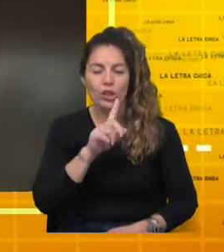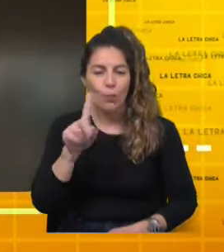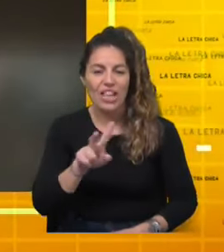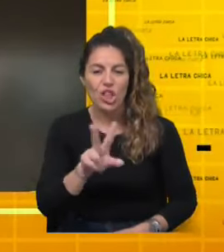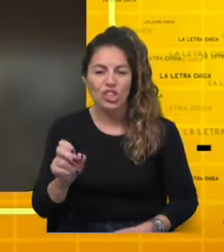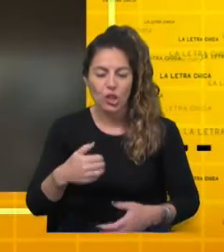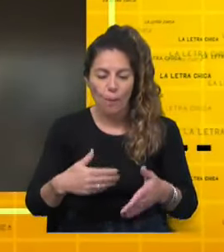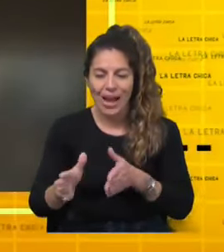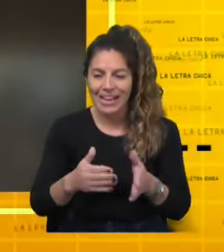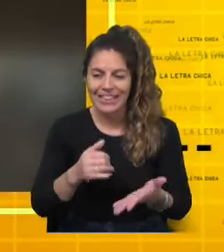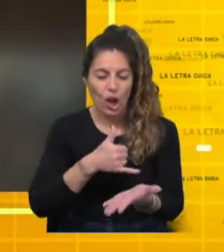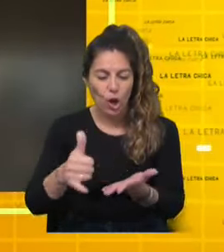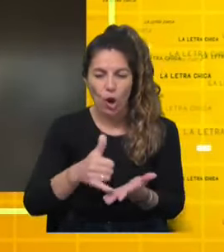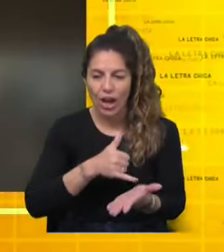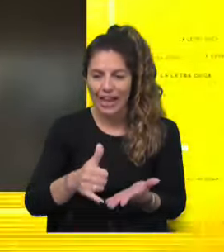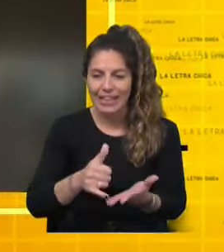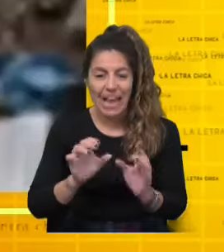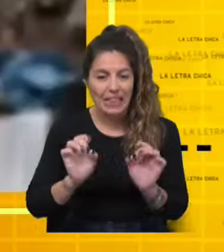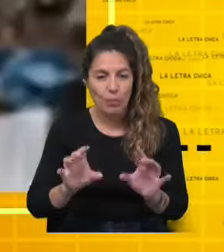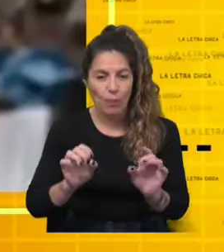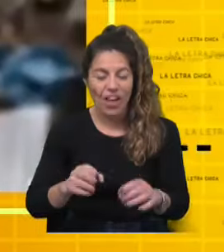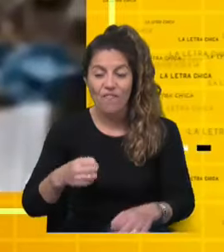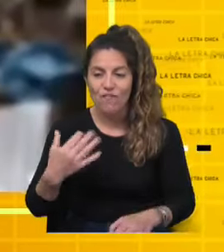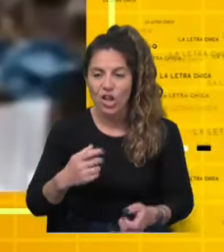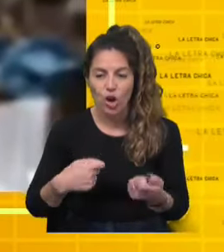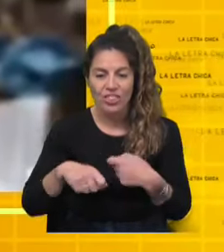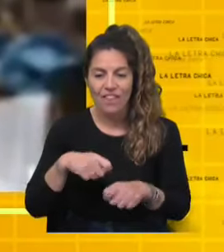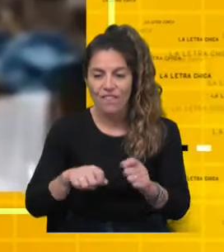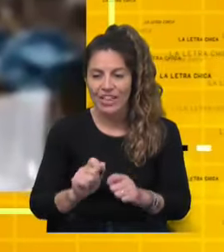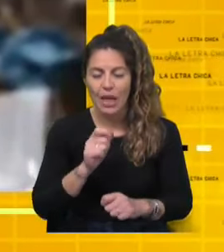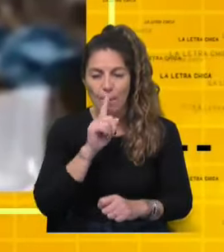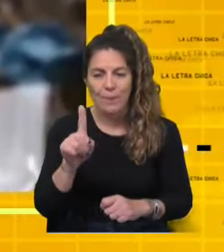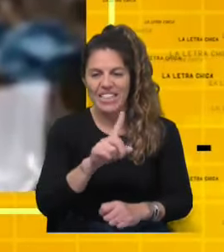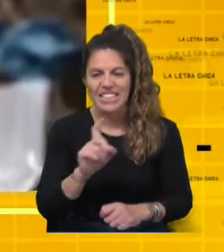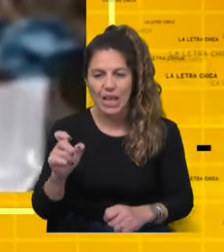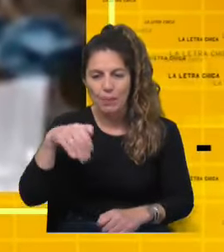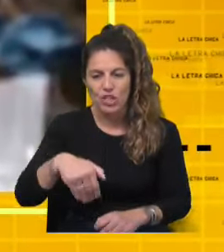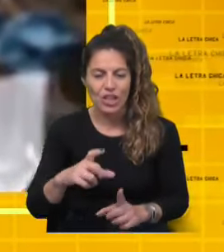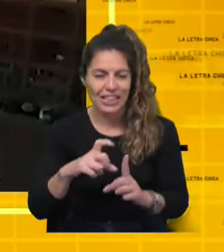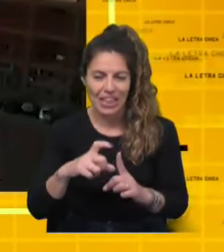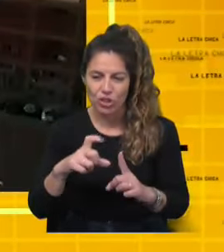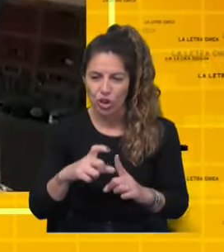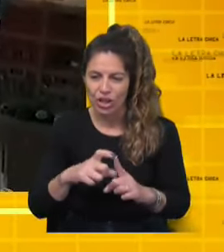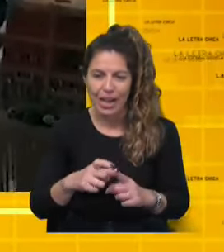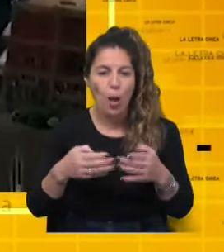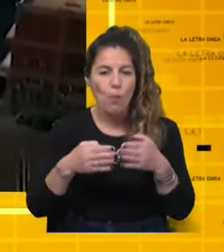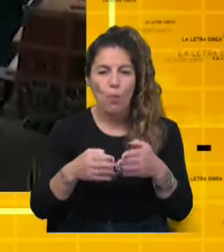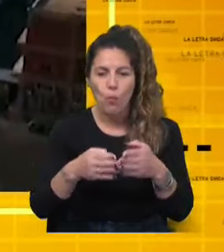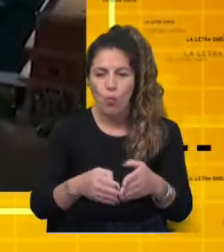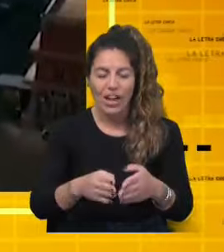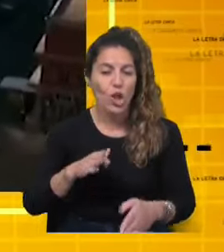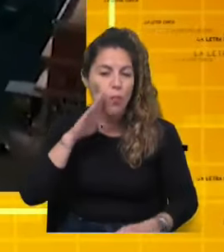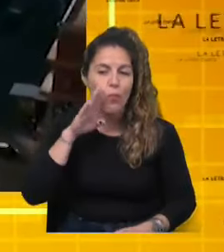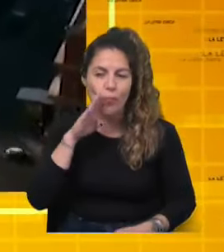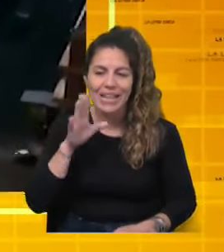4.200 paquetes de cocaína de gran pureza, con un valor de reventa estimado de 1.100 millones de dólares. Puerto de Amberes, en